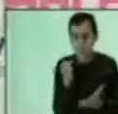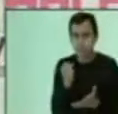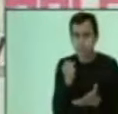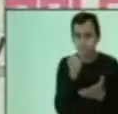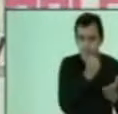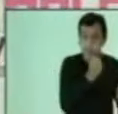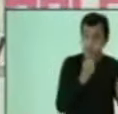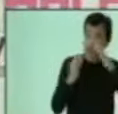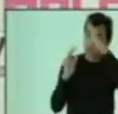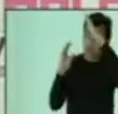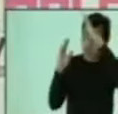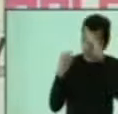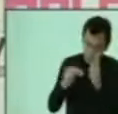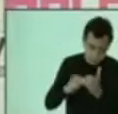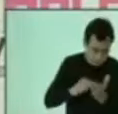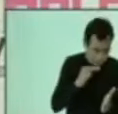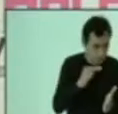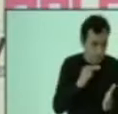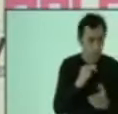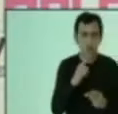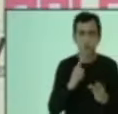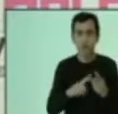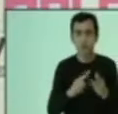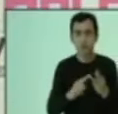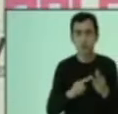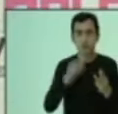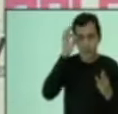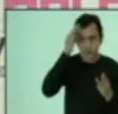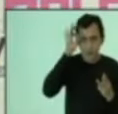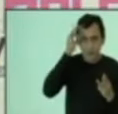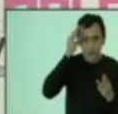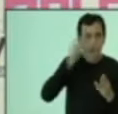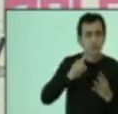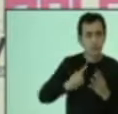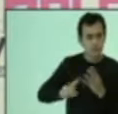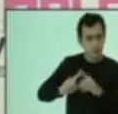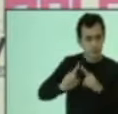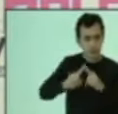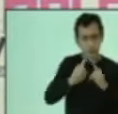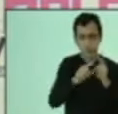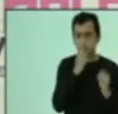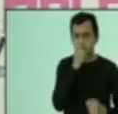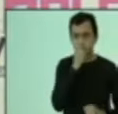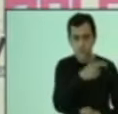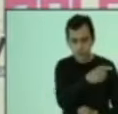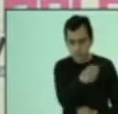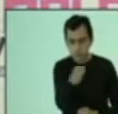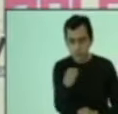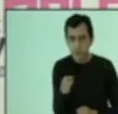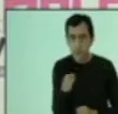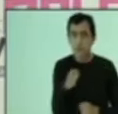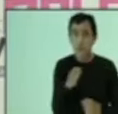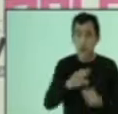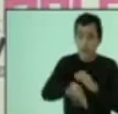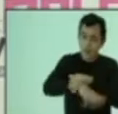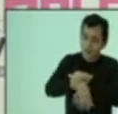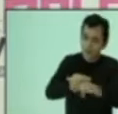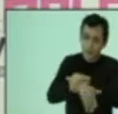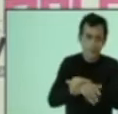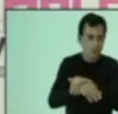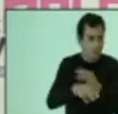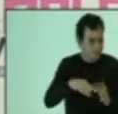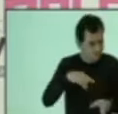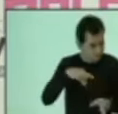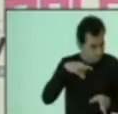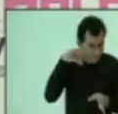de convenios de colaboración. En servicios públicos, se debe eficientizar el servicio de limpia pública con la